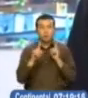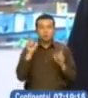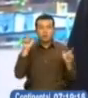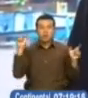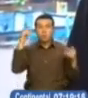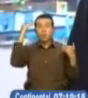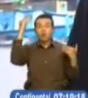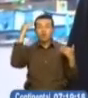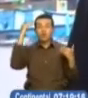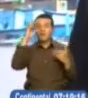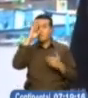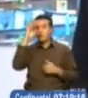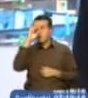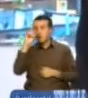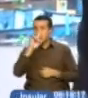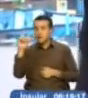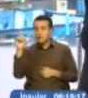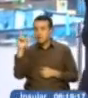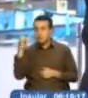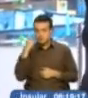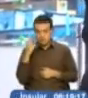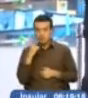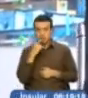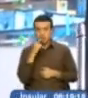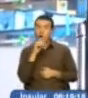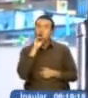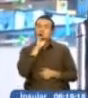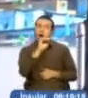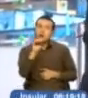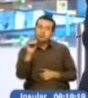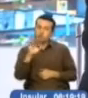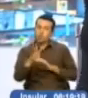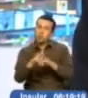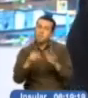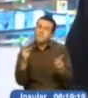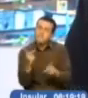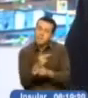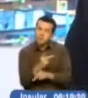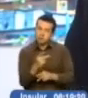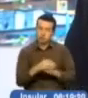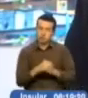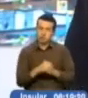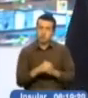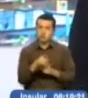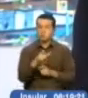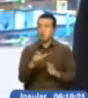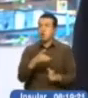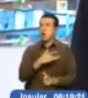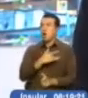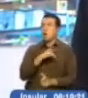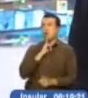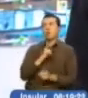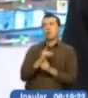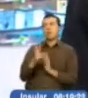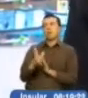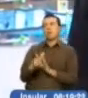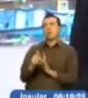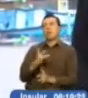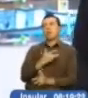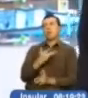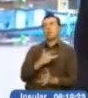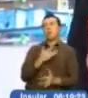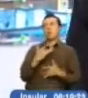agenda política de la derecha, porque apela a este moralismo conservador individual. Uh-huh. Y lo apela mal, es decir, no se trata con